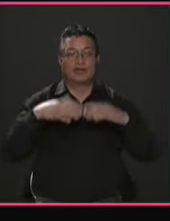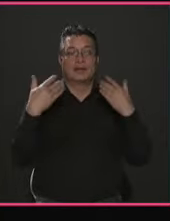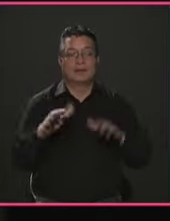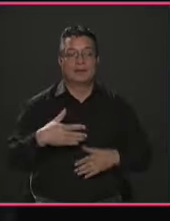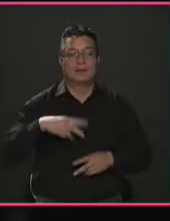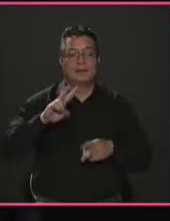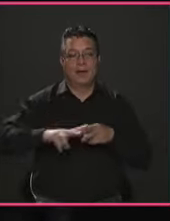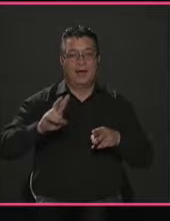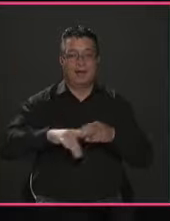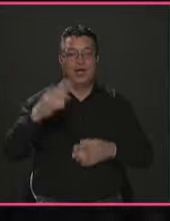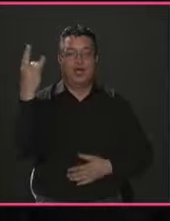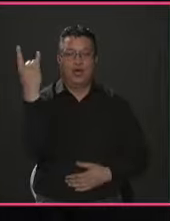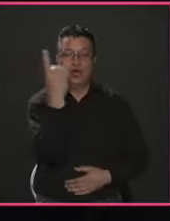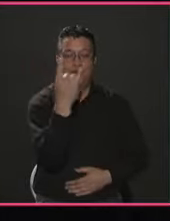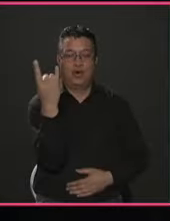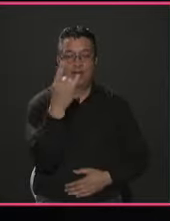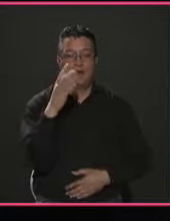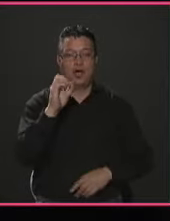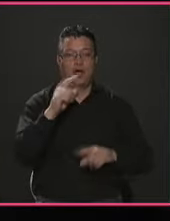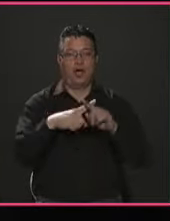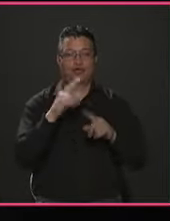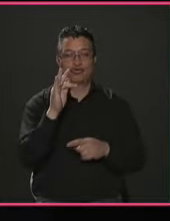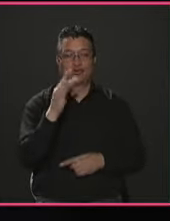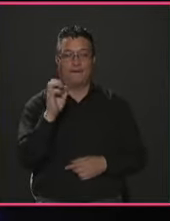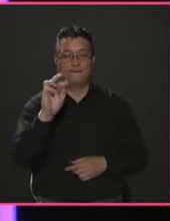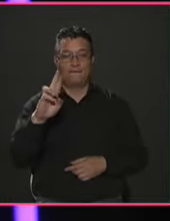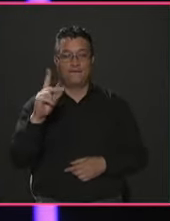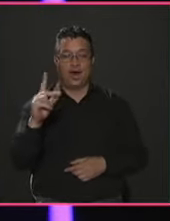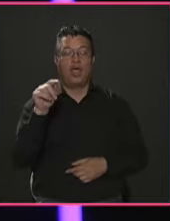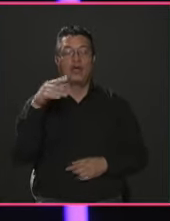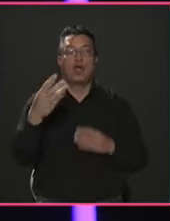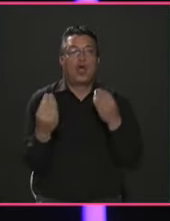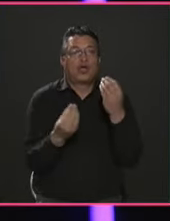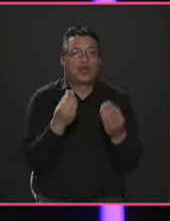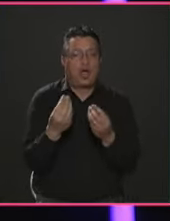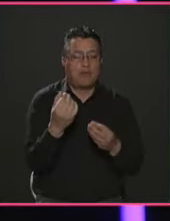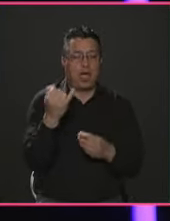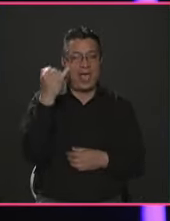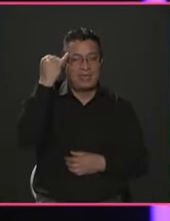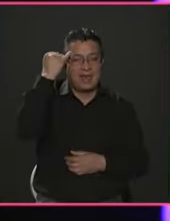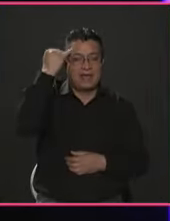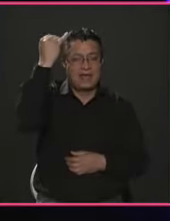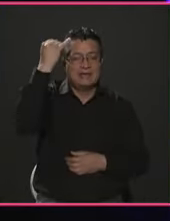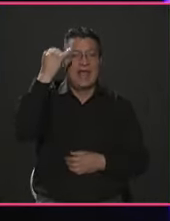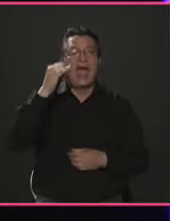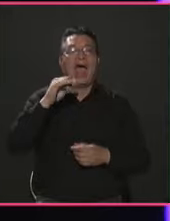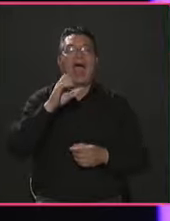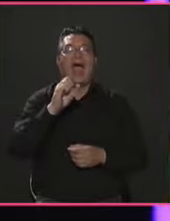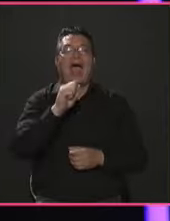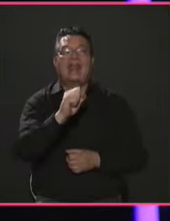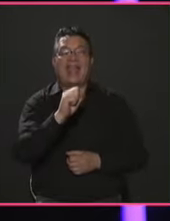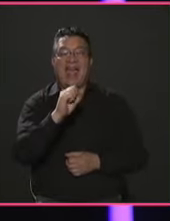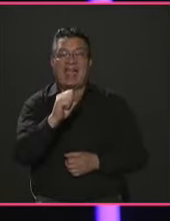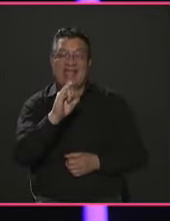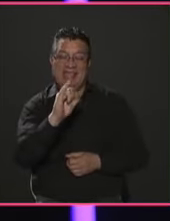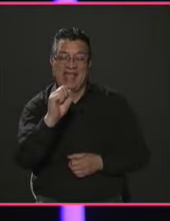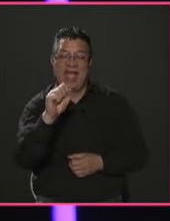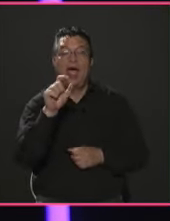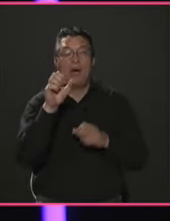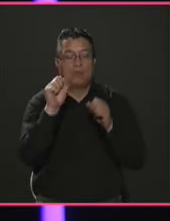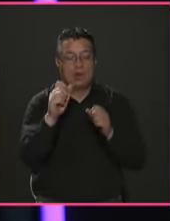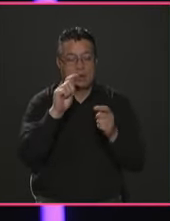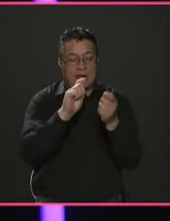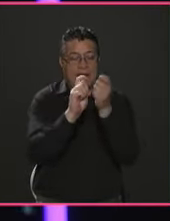en la universidad dexford donde intentamos entender De qué manera la Inteligencia artificial Realmente está cambiando el mundo del trabajo y qué